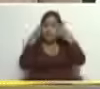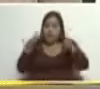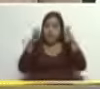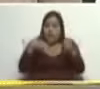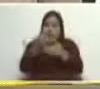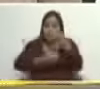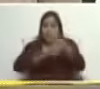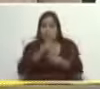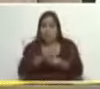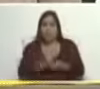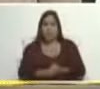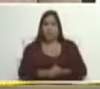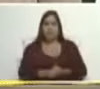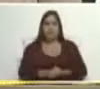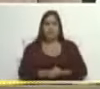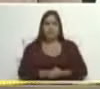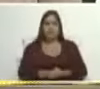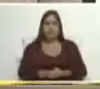orientación